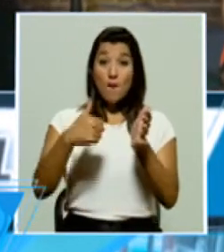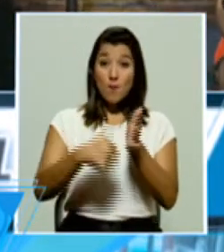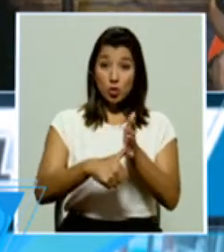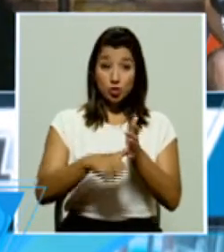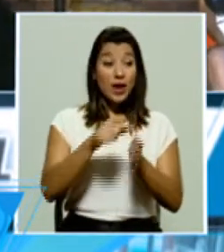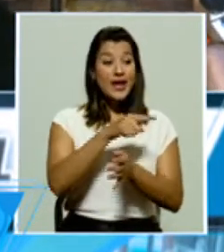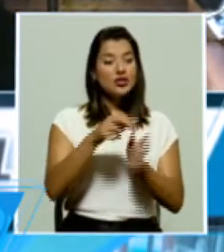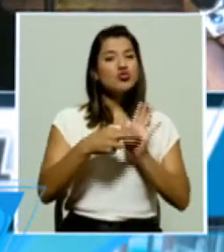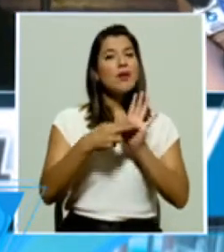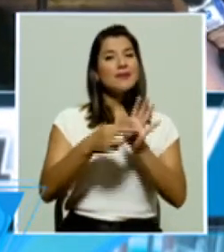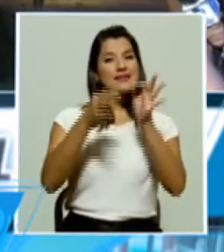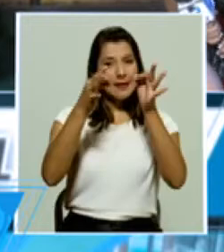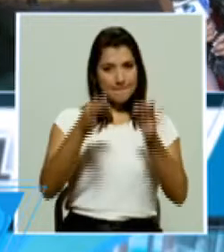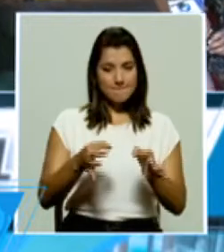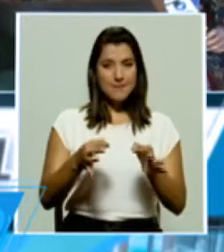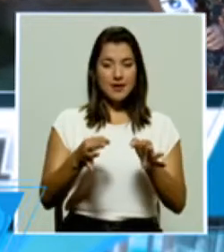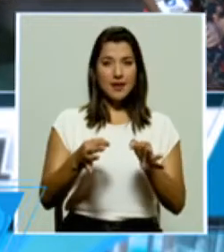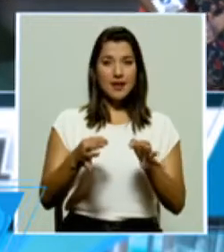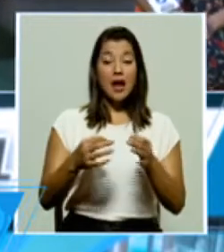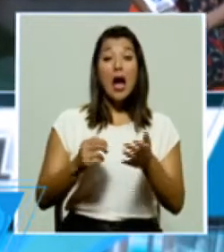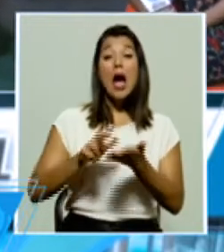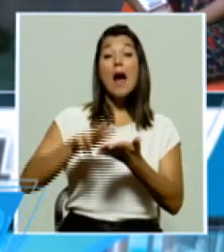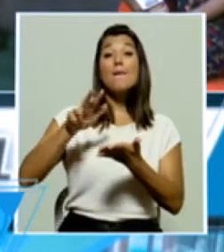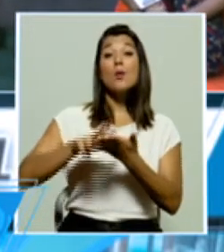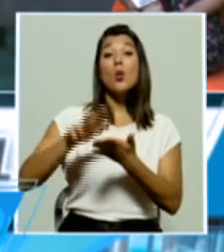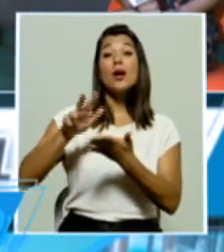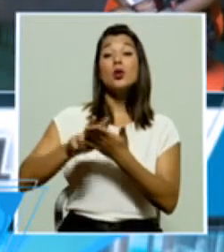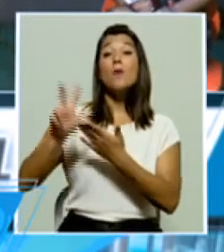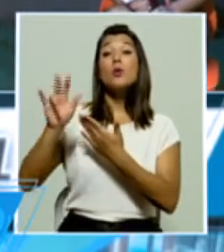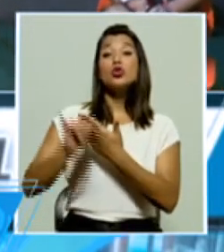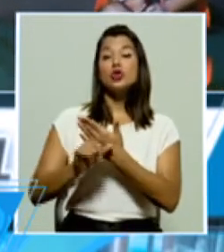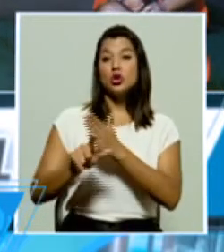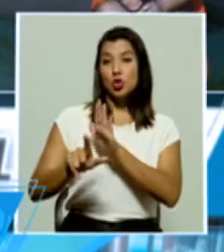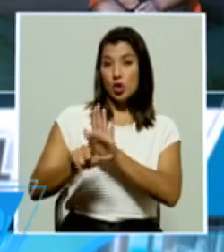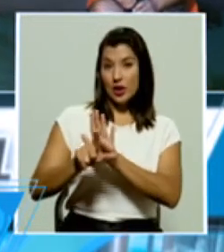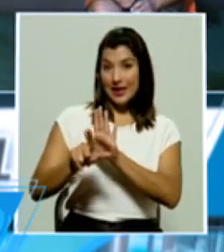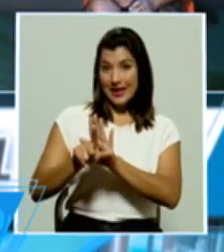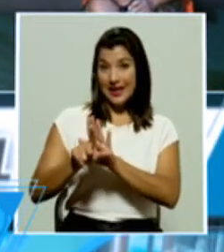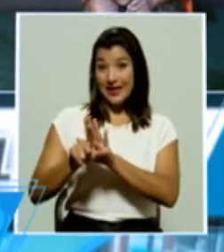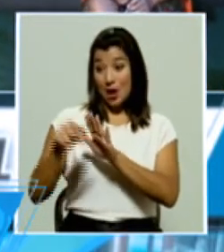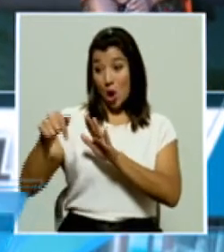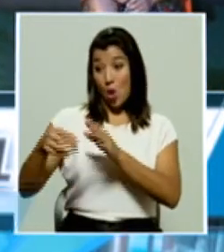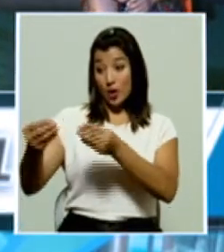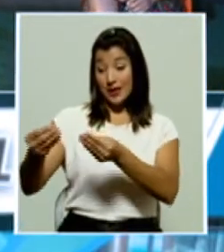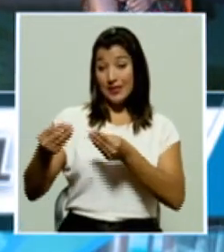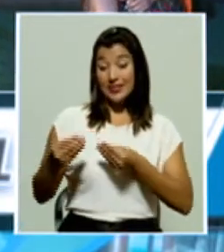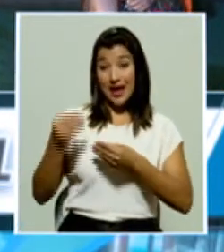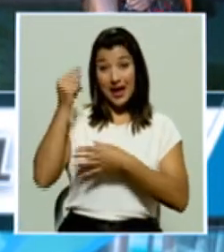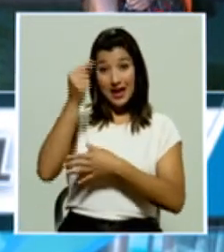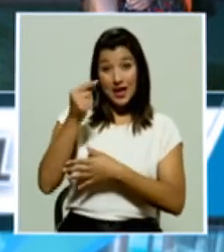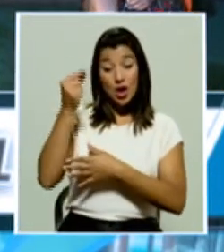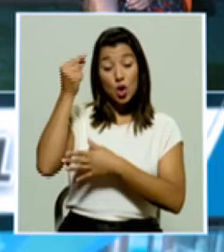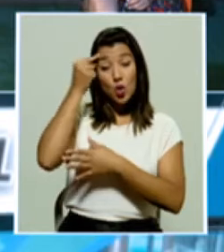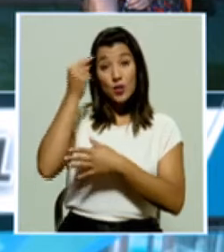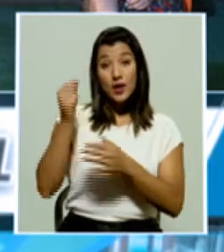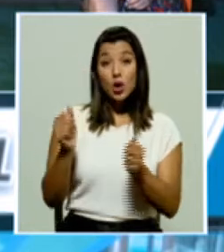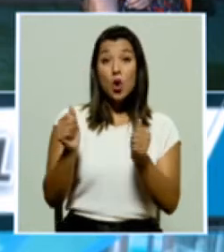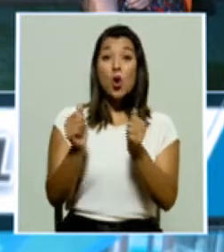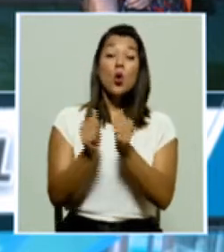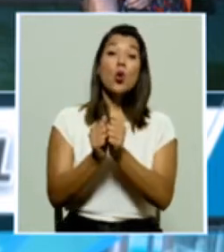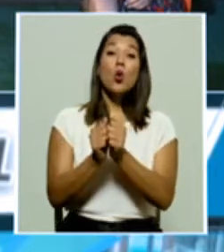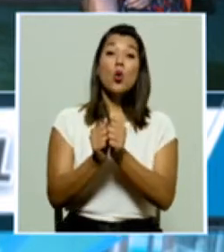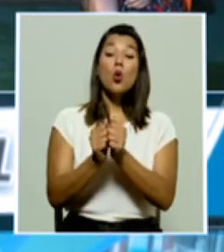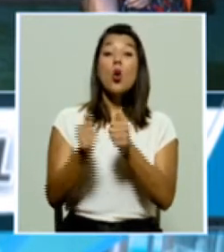efectiva aprobando los proyectos de ley que el Ejecutivo les mande con correspondencia con la agenda de la